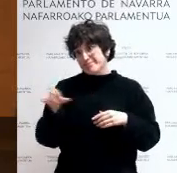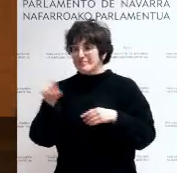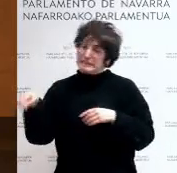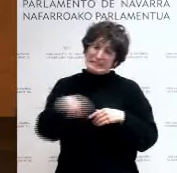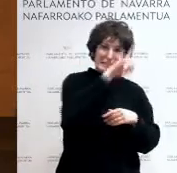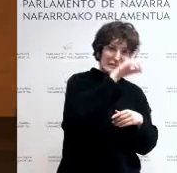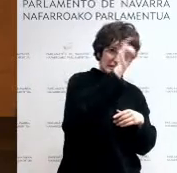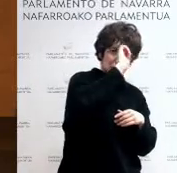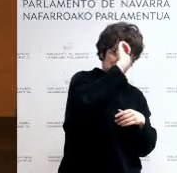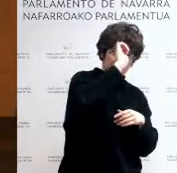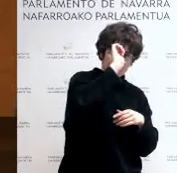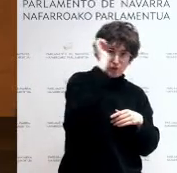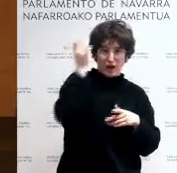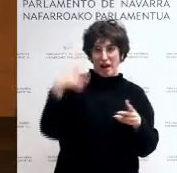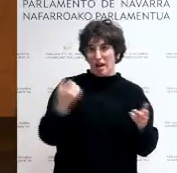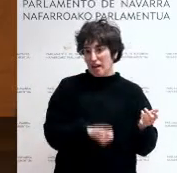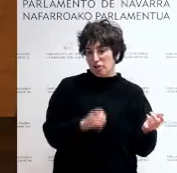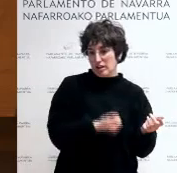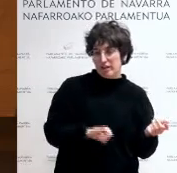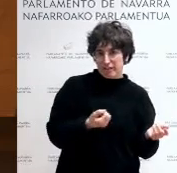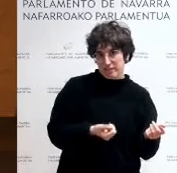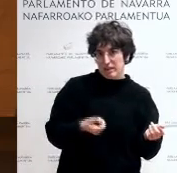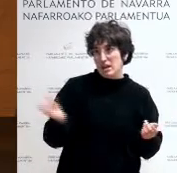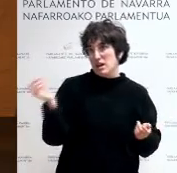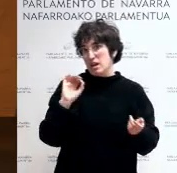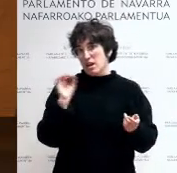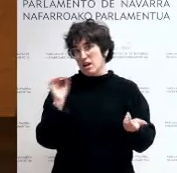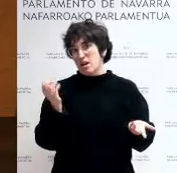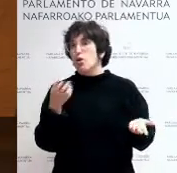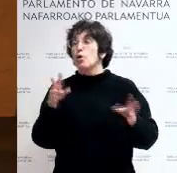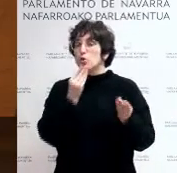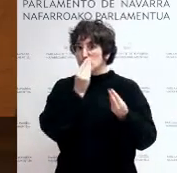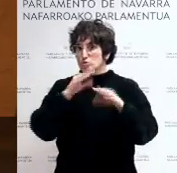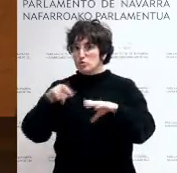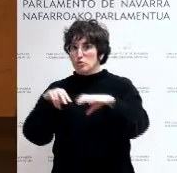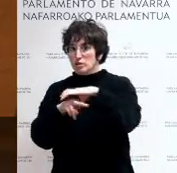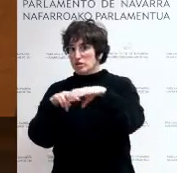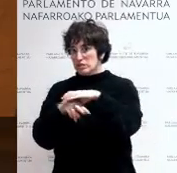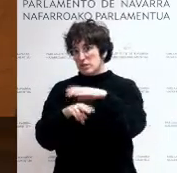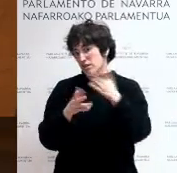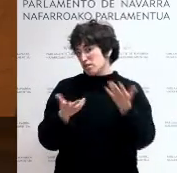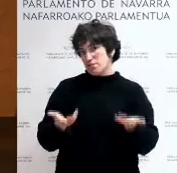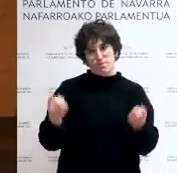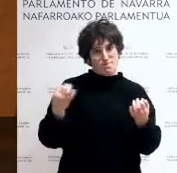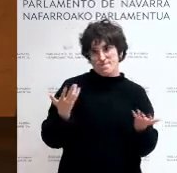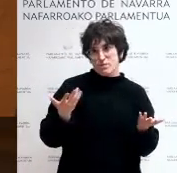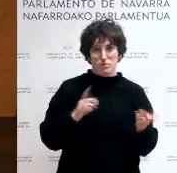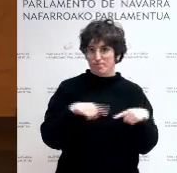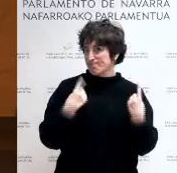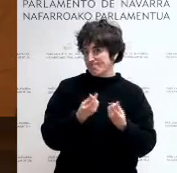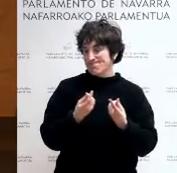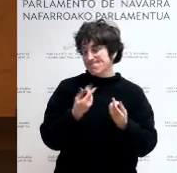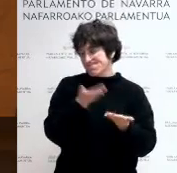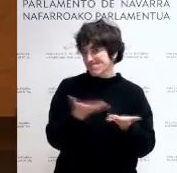ecografía y para evitar que una ecografía sea sustituida por un escáner, lo que estamos proponiendo, señorías, es que se cubran las plazas de